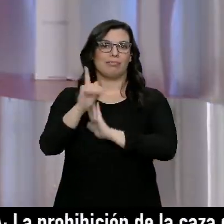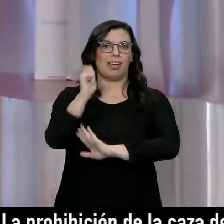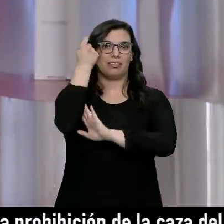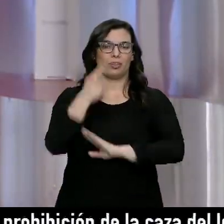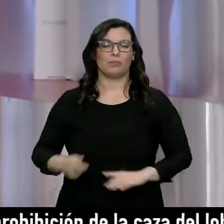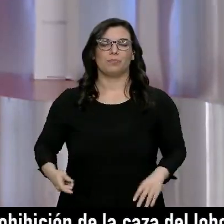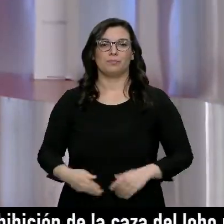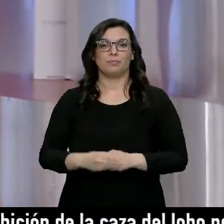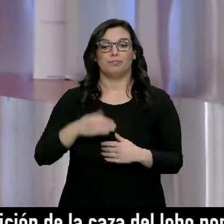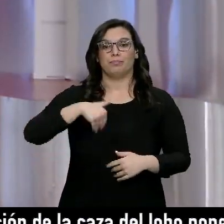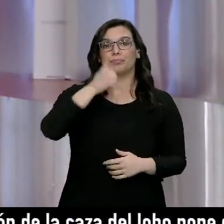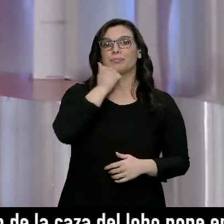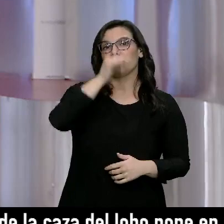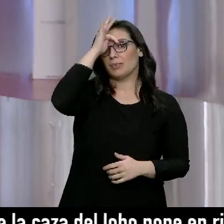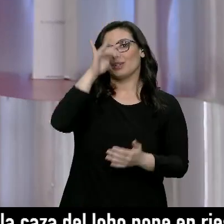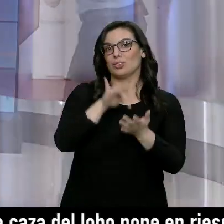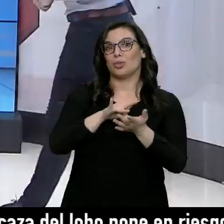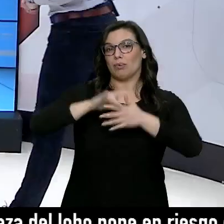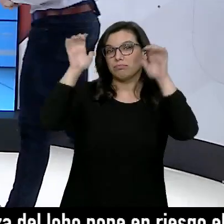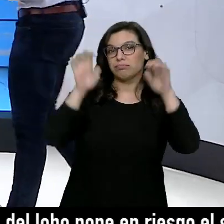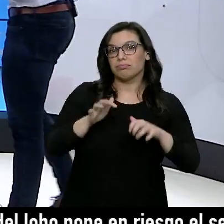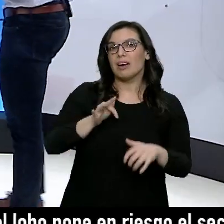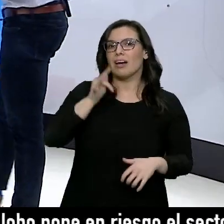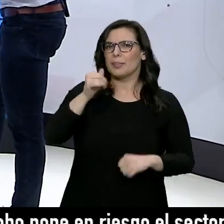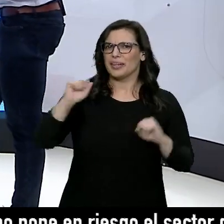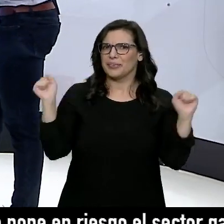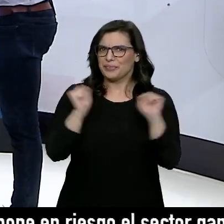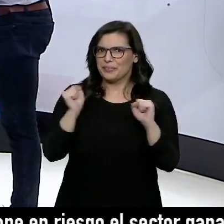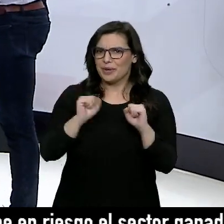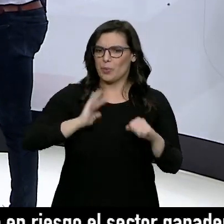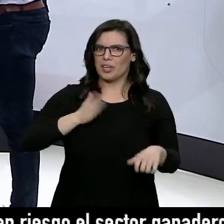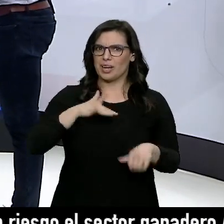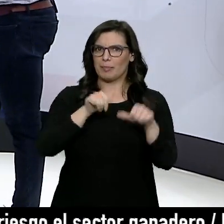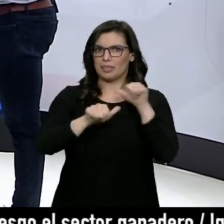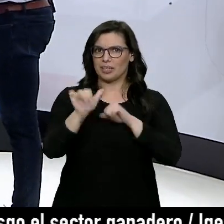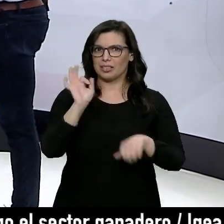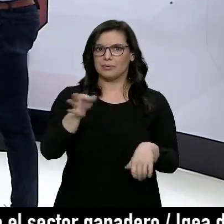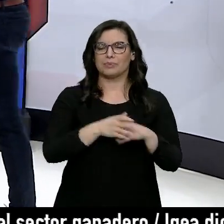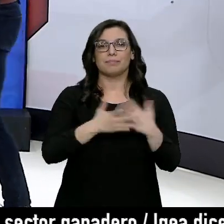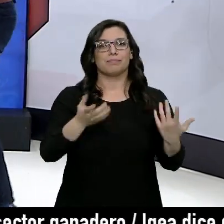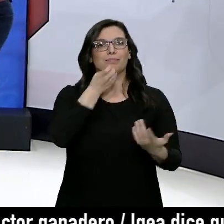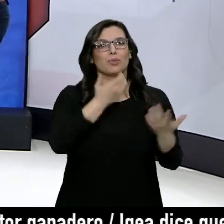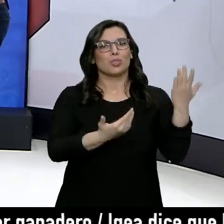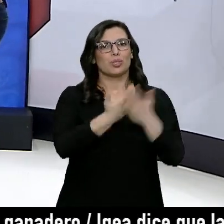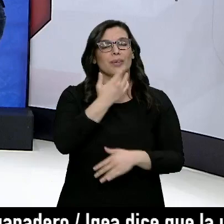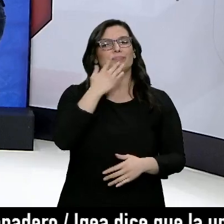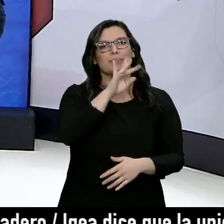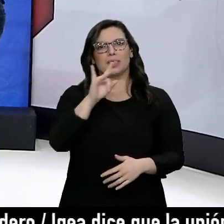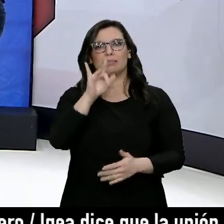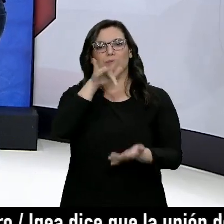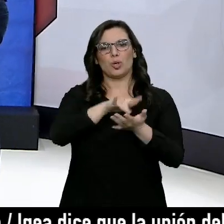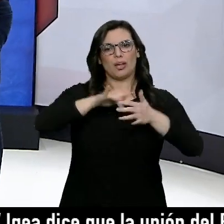Vamos a tener un fin de semana pasado por agua y además vuelve el frío a partir de mañana. Francisco, buenos días. Sí, Pilar, nos van a acompañar